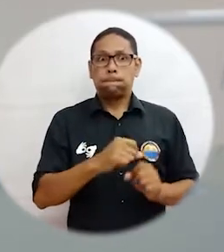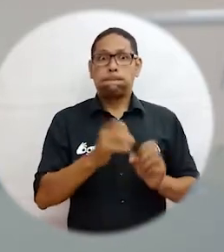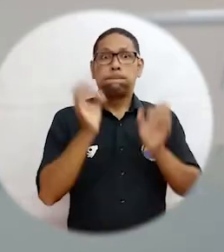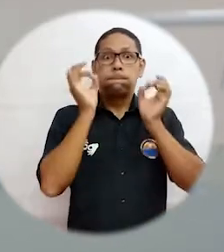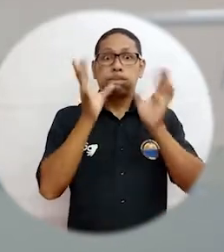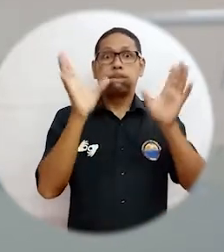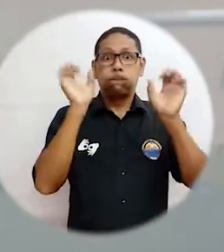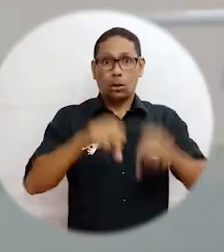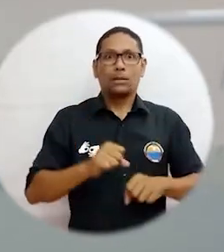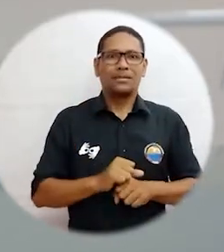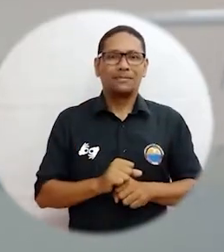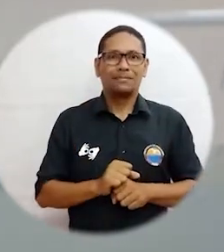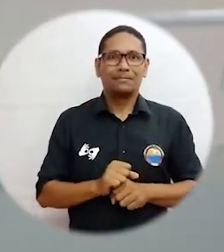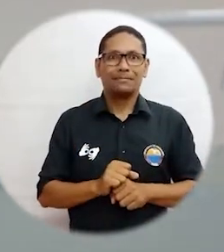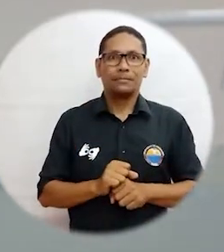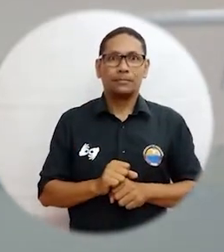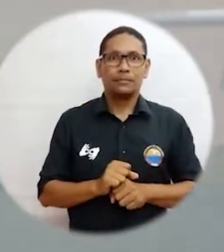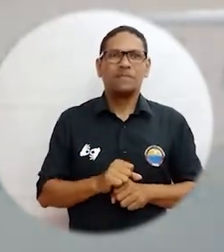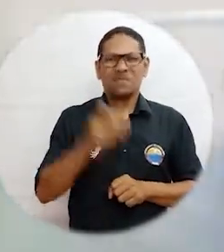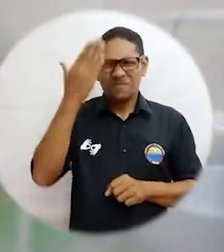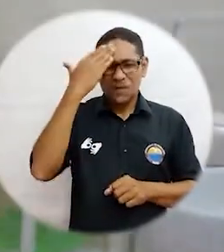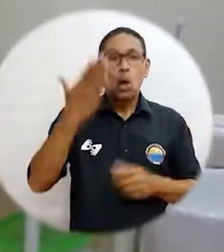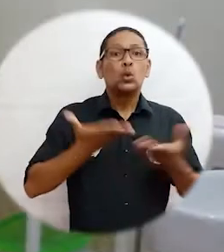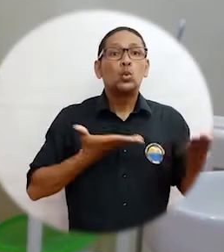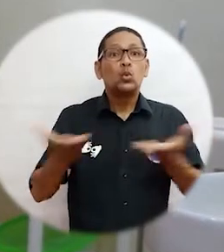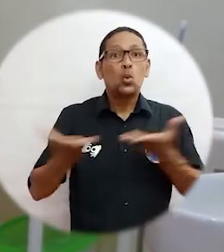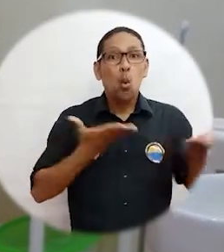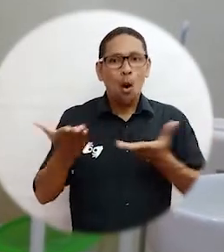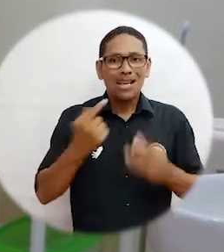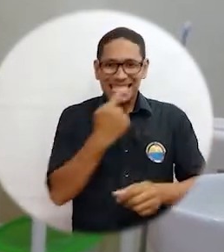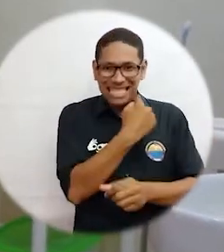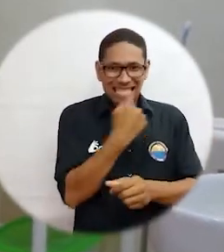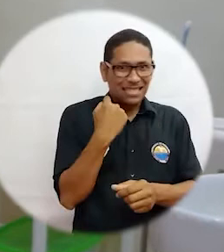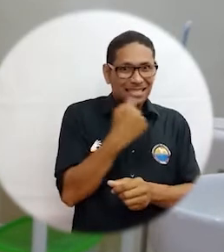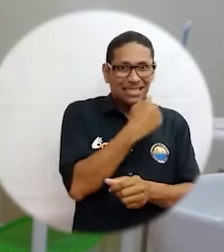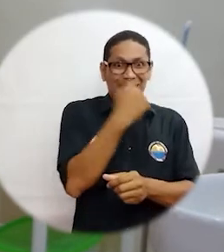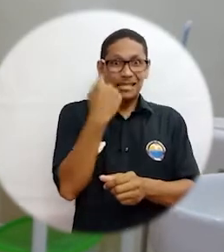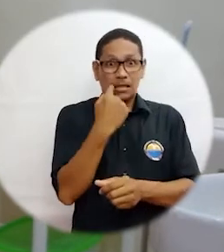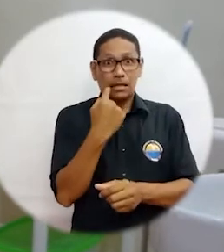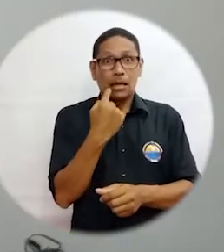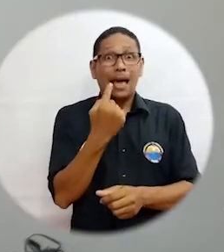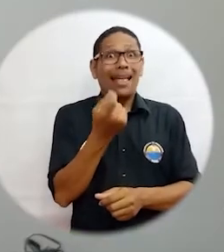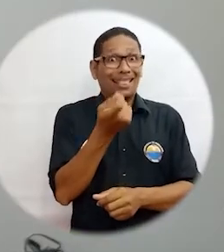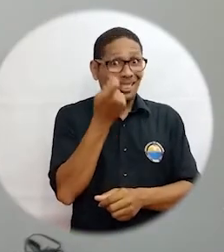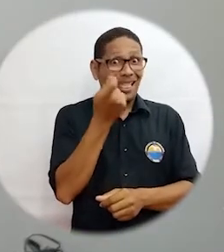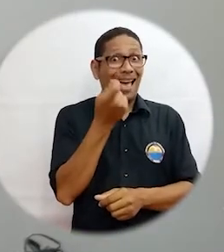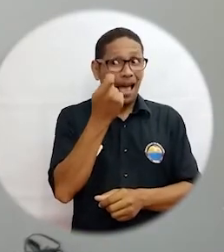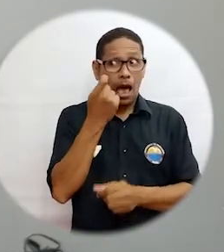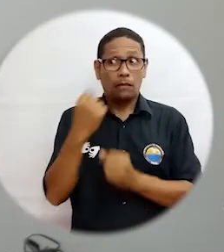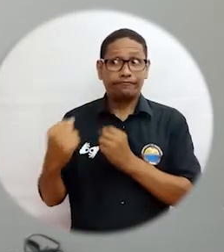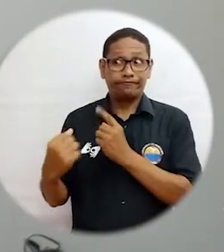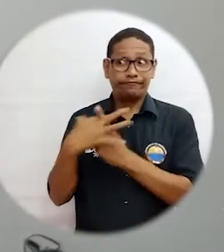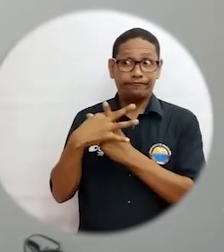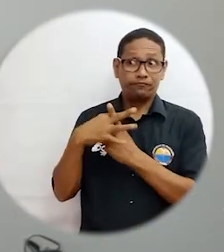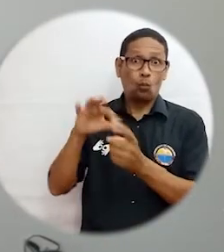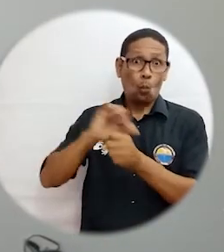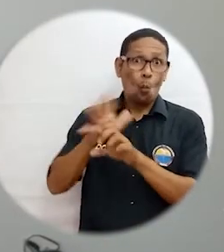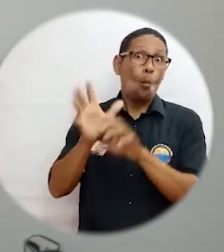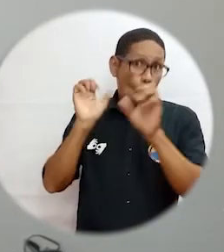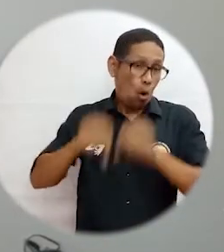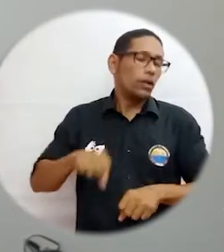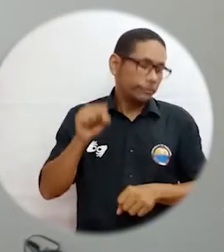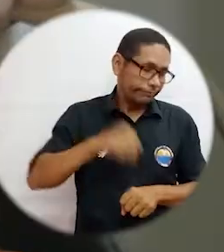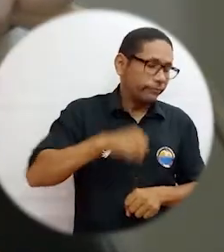mayor complicación referente al virus. Si bien es cierto que los servicios odontológicos son considerados de alto riesgo de